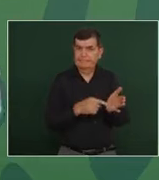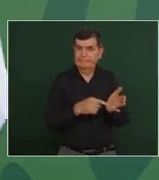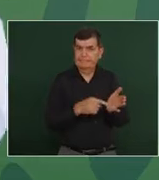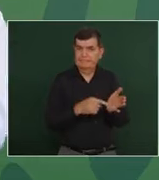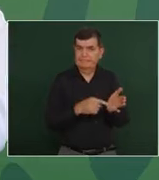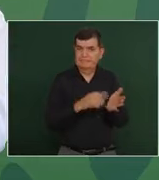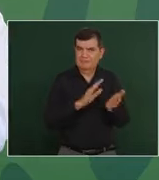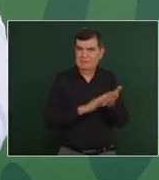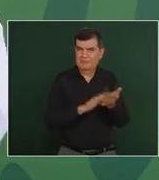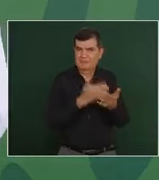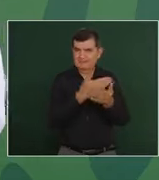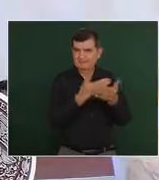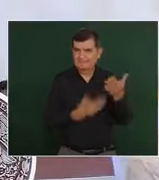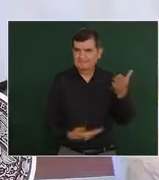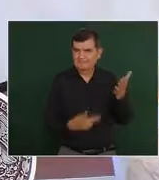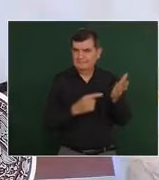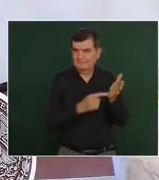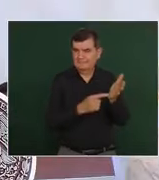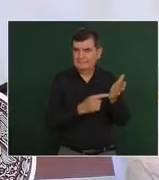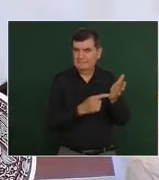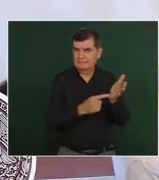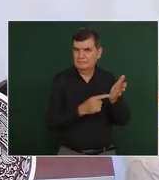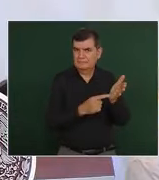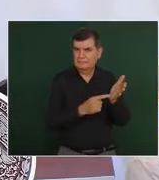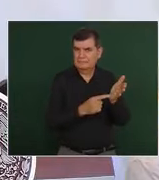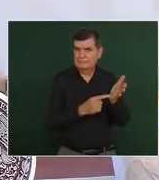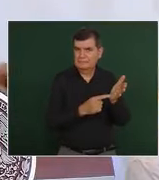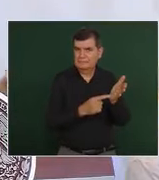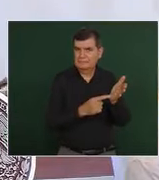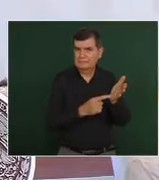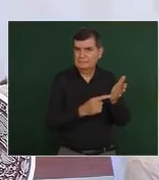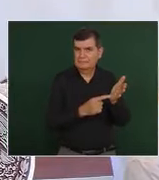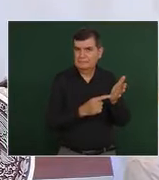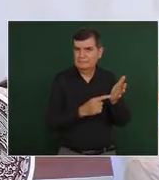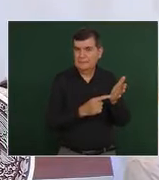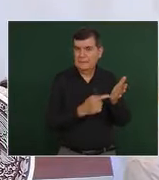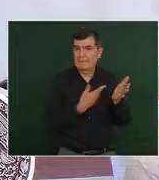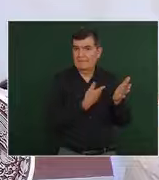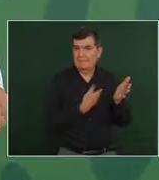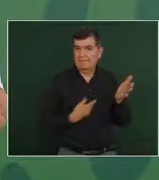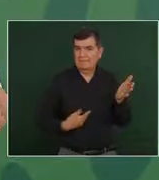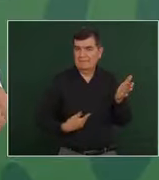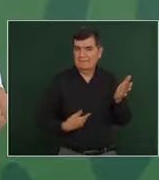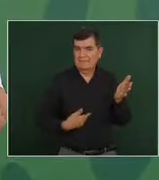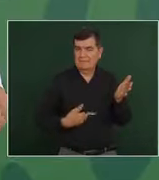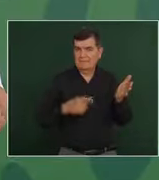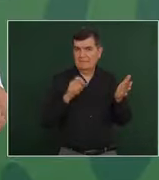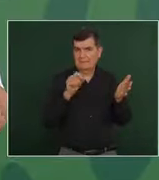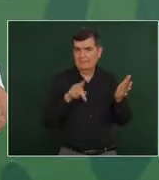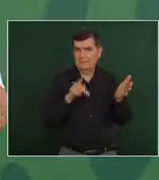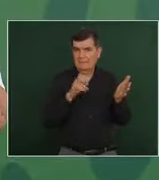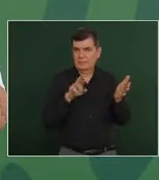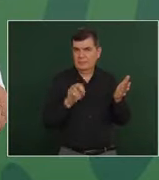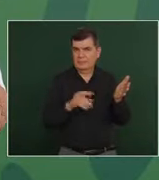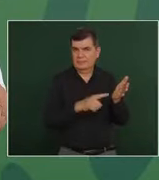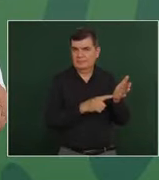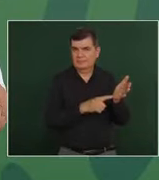en el documento el presidente del PRO,